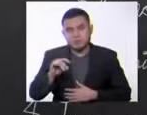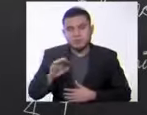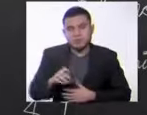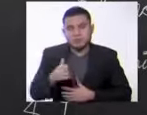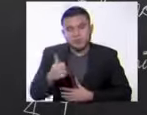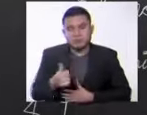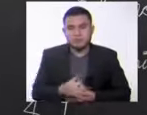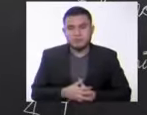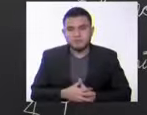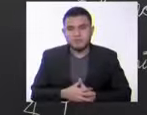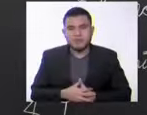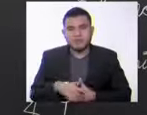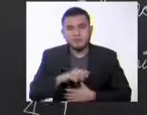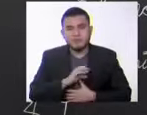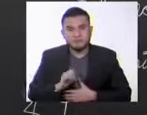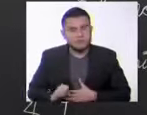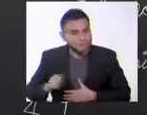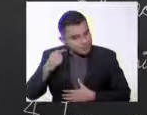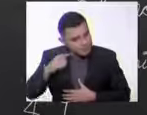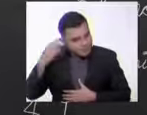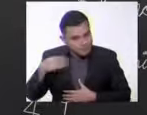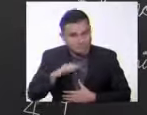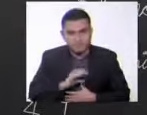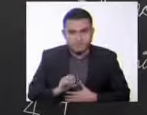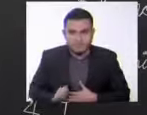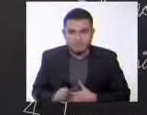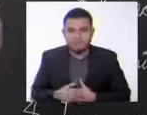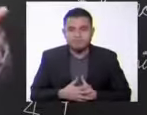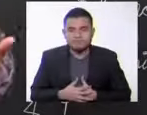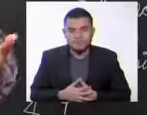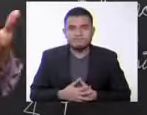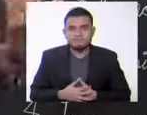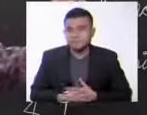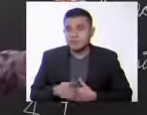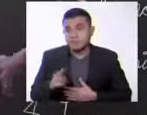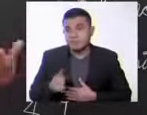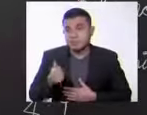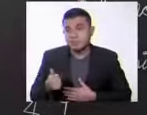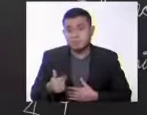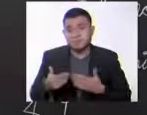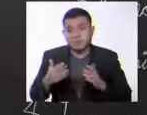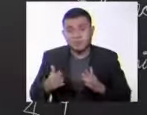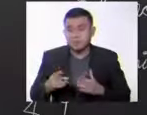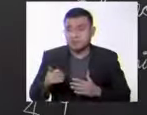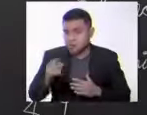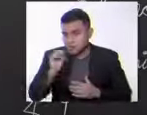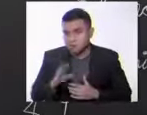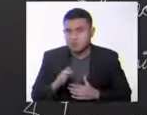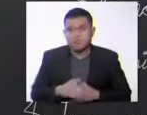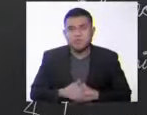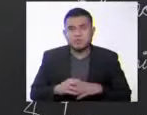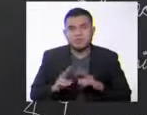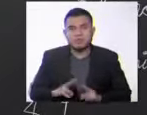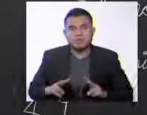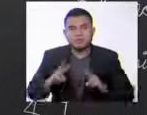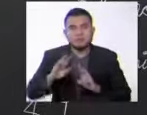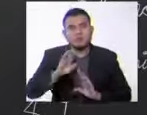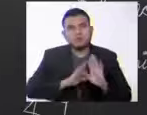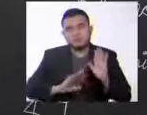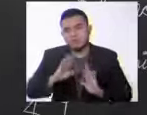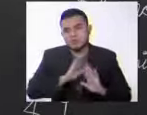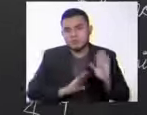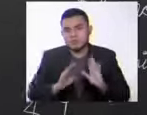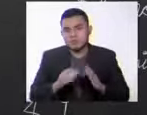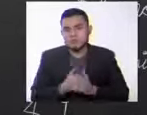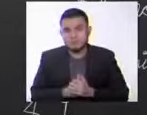¿no? Para los salvadoreños y salvadoreñas. Así es. Entonces, ese bien, como ya lo dijiste, tiene un valor histórico, tiene